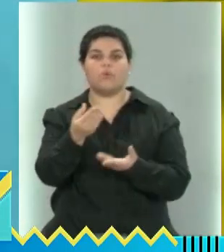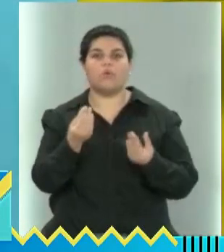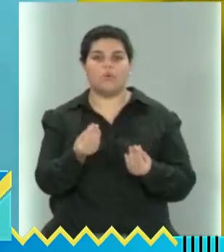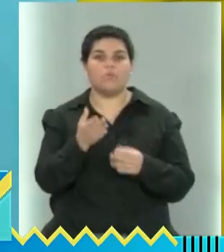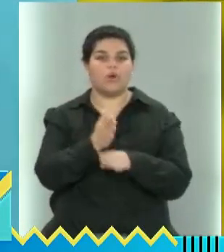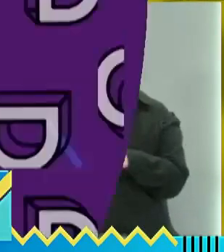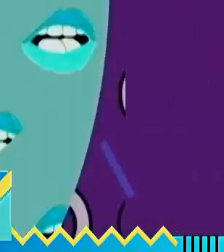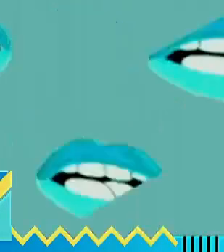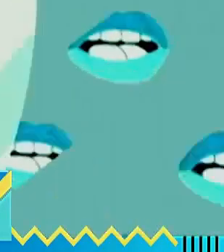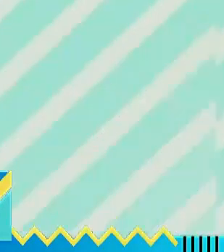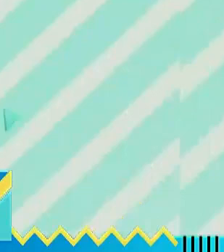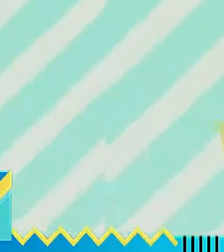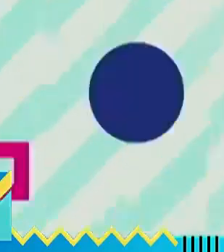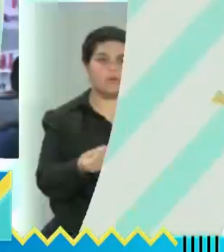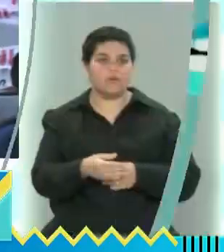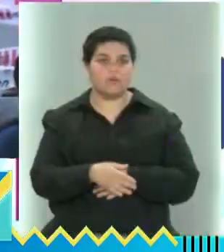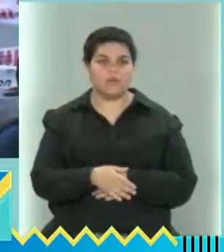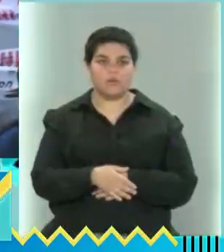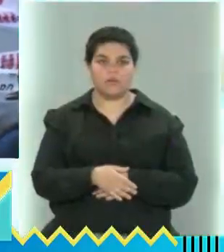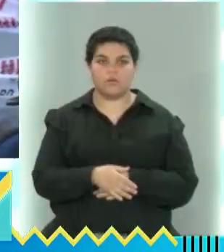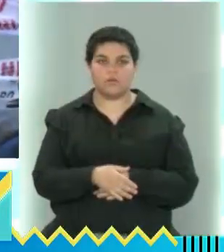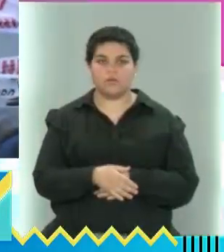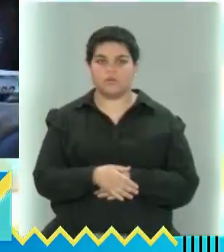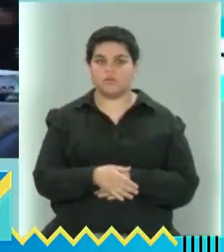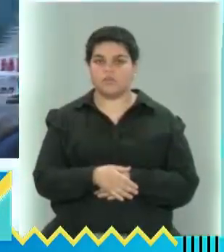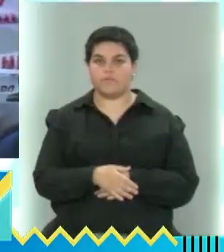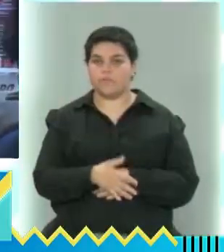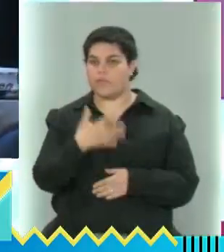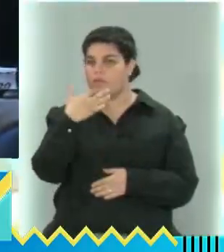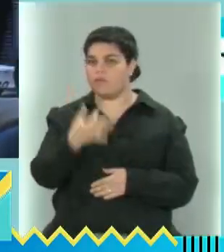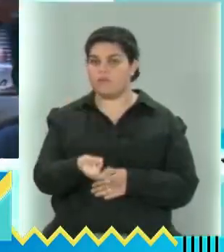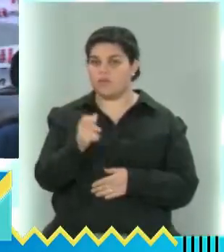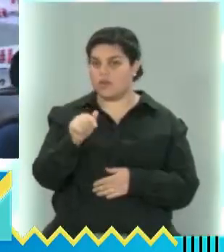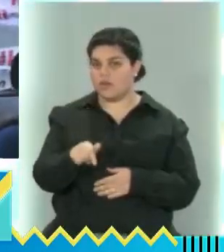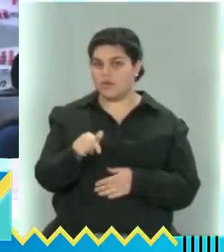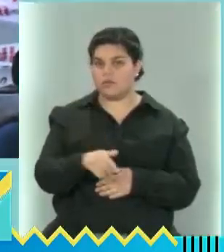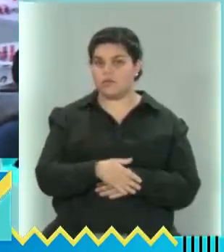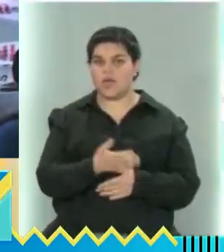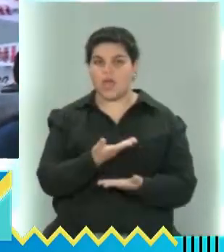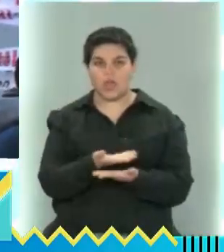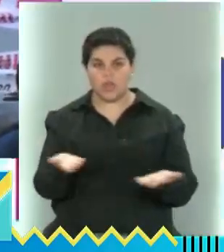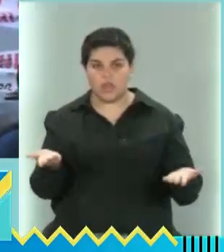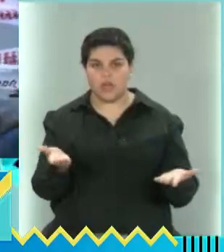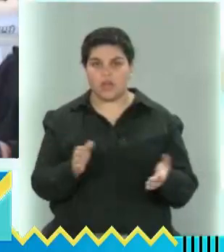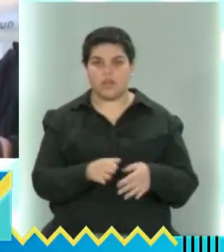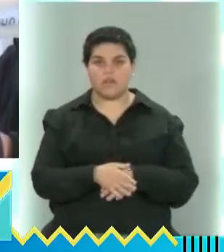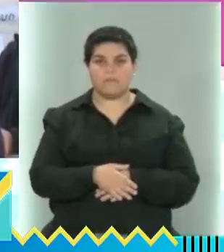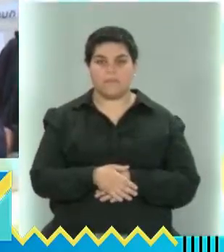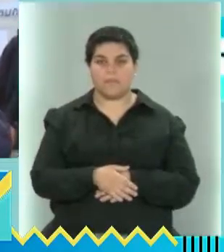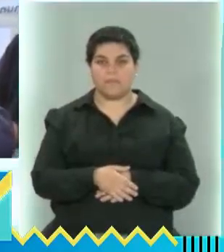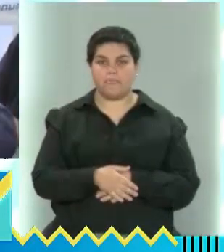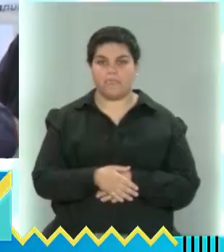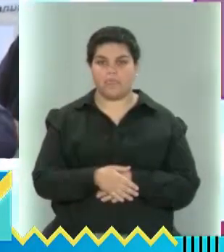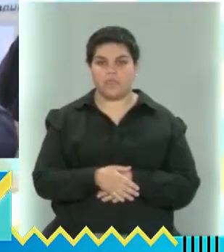autoridades? Bueno, yo creo que en realidad lo que hay es un panorama bastante amplio, digamos. La universidad,